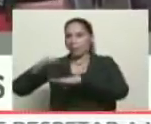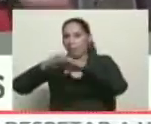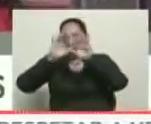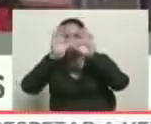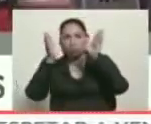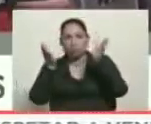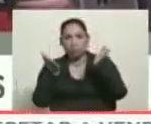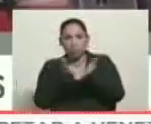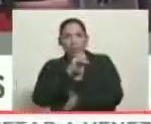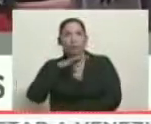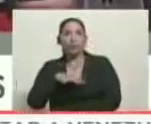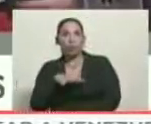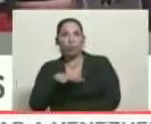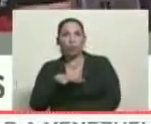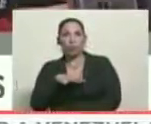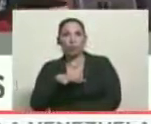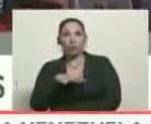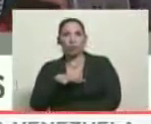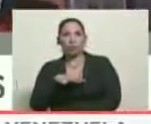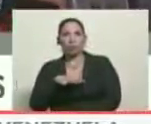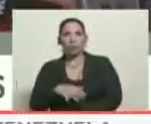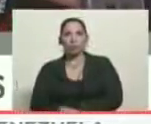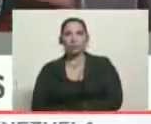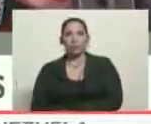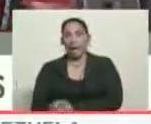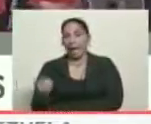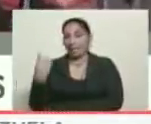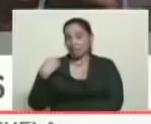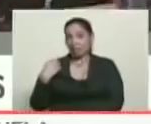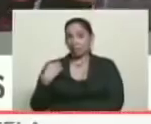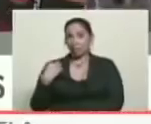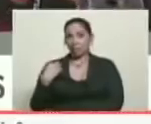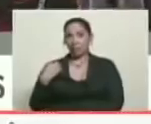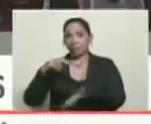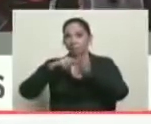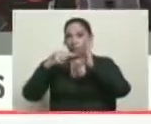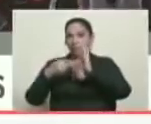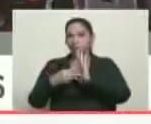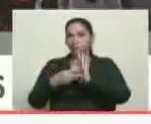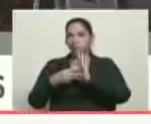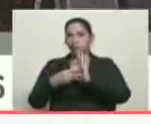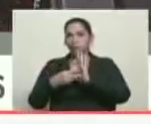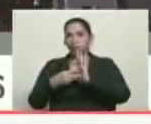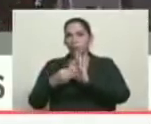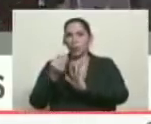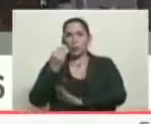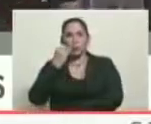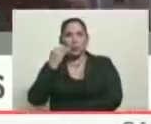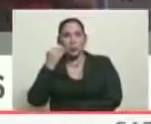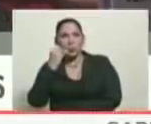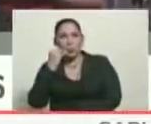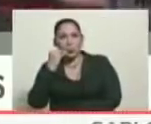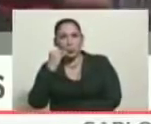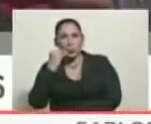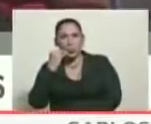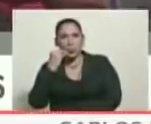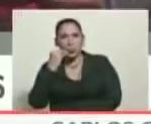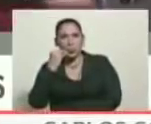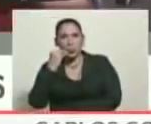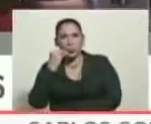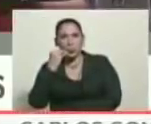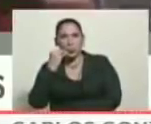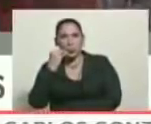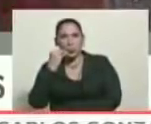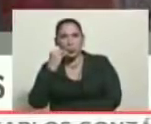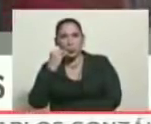en la historia contemporánea, no debe haber uno. Lo de ayer es un sainete, una ridiculez, una suprema de un